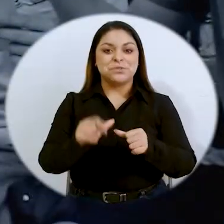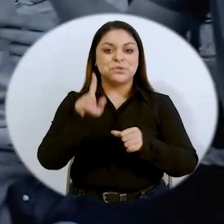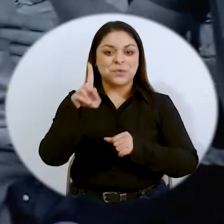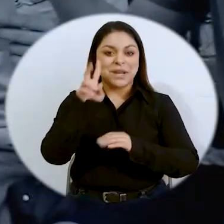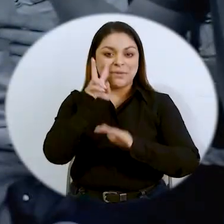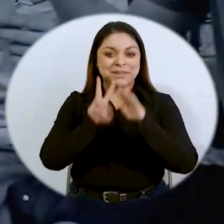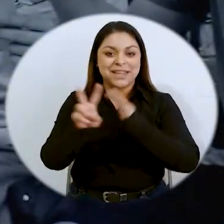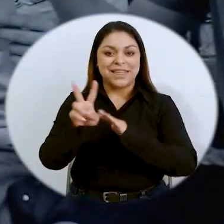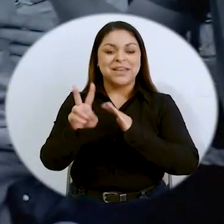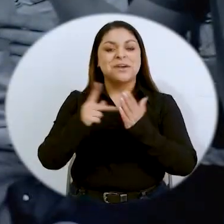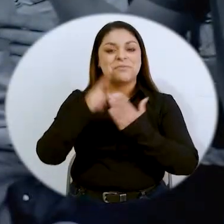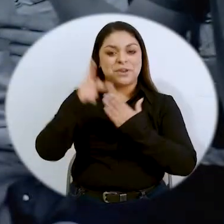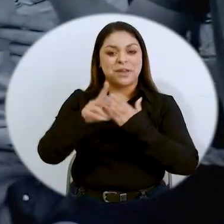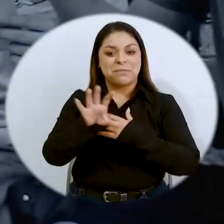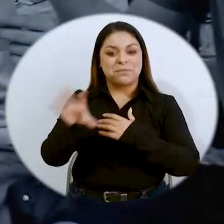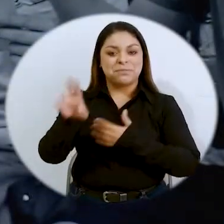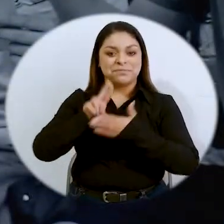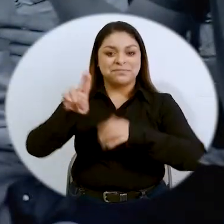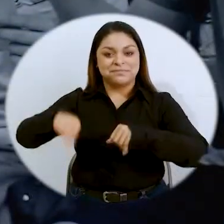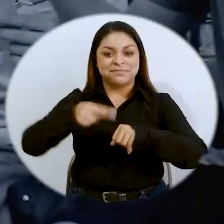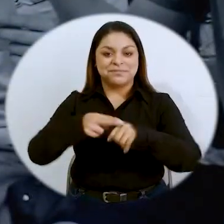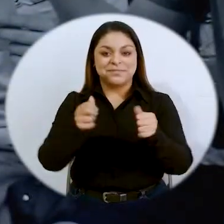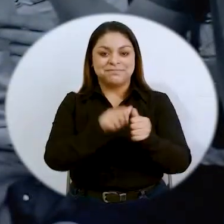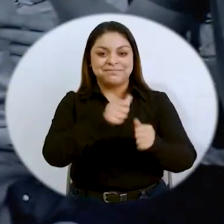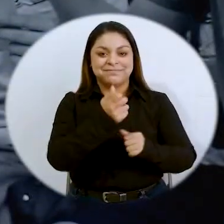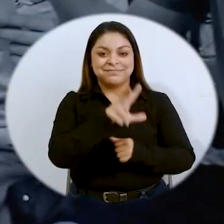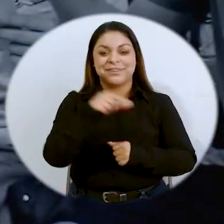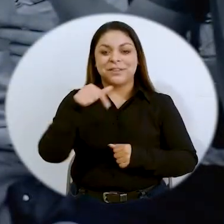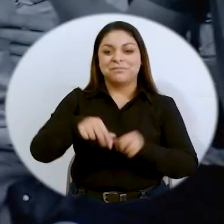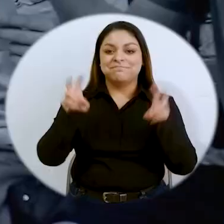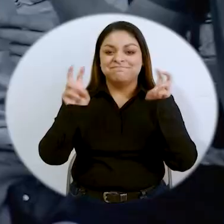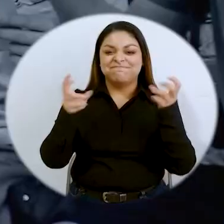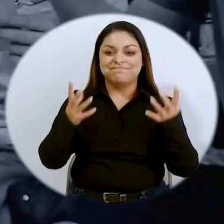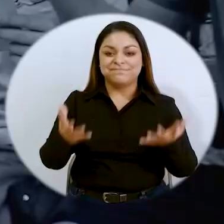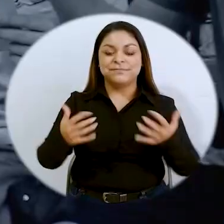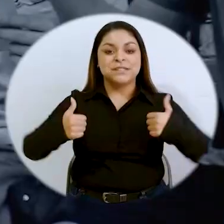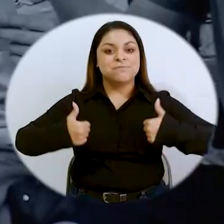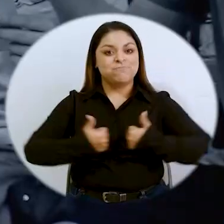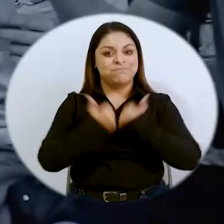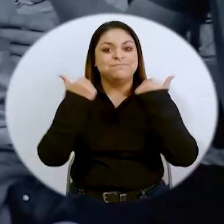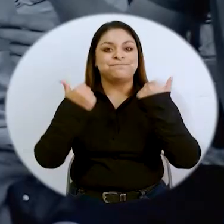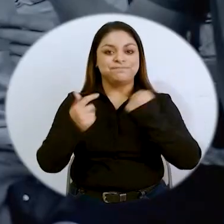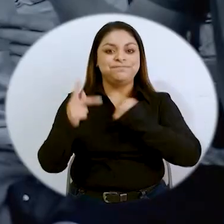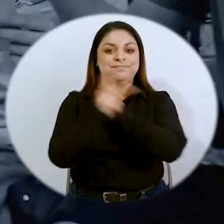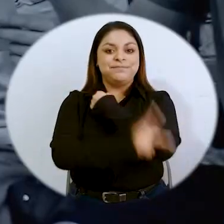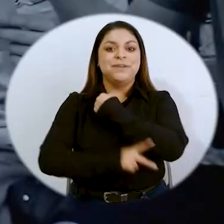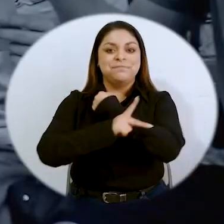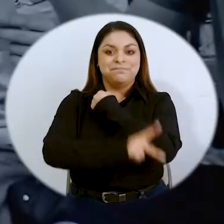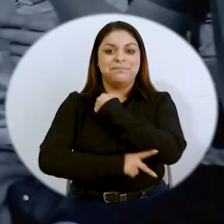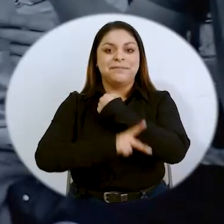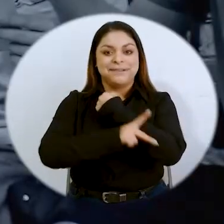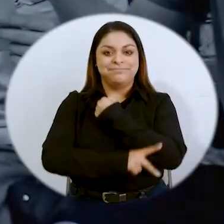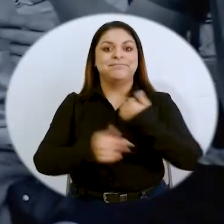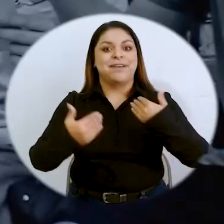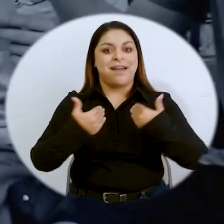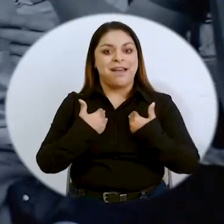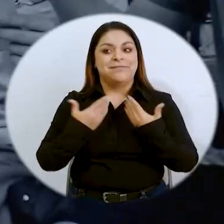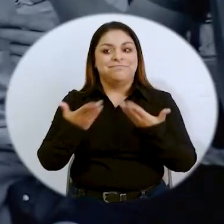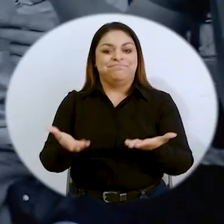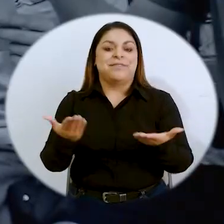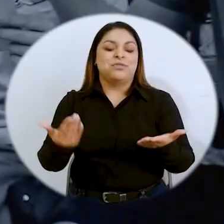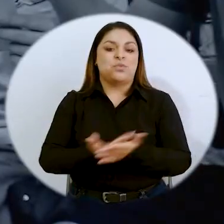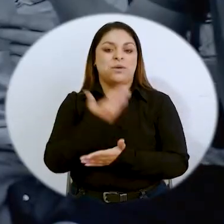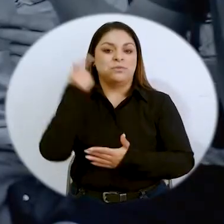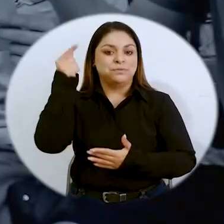Regresa usted a Una Mirada, el programa de la Universidad Nacional y de CINAR S.A. Hoy con el tema de los retos país que